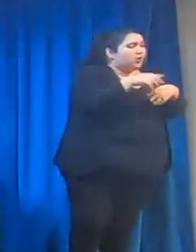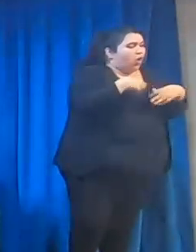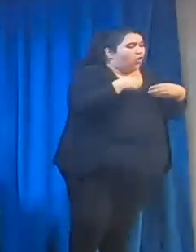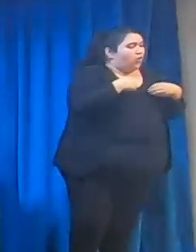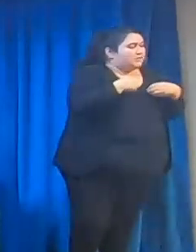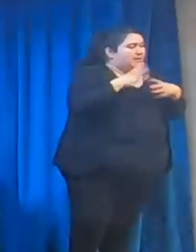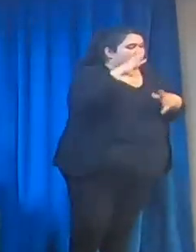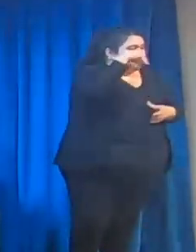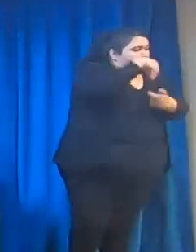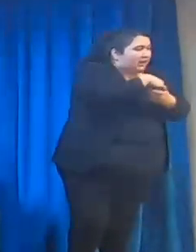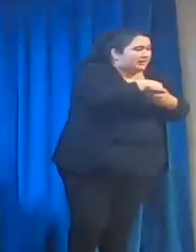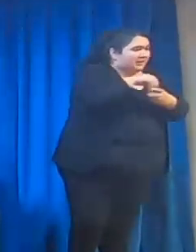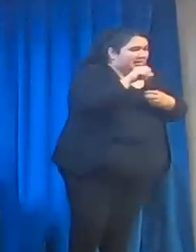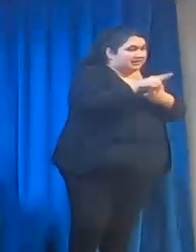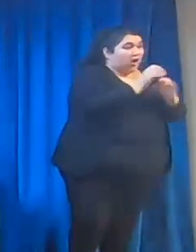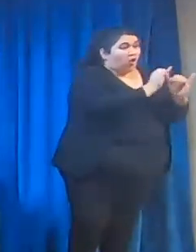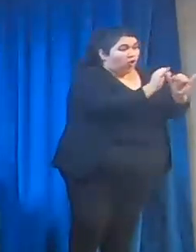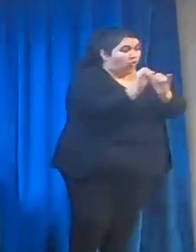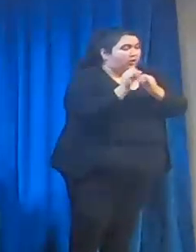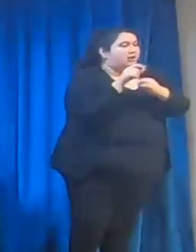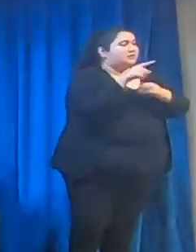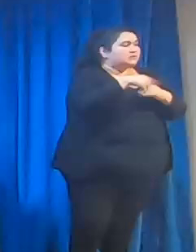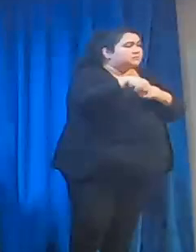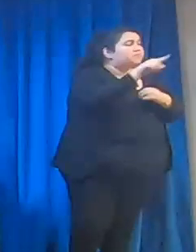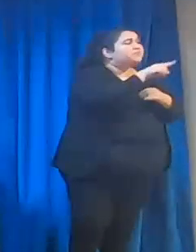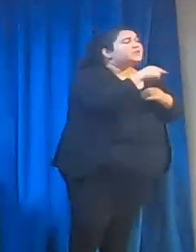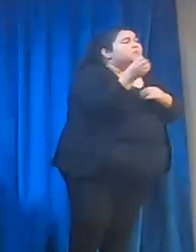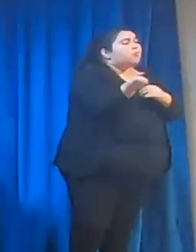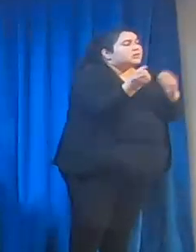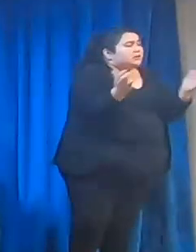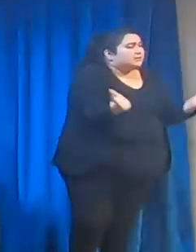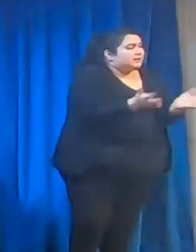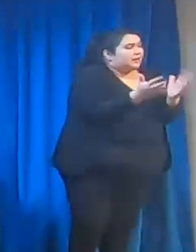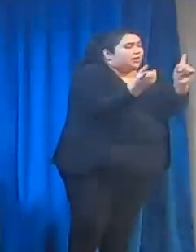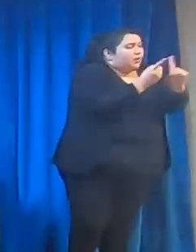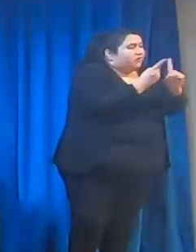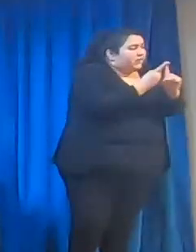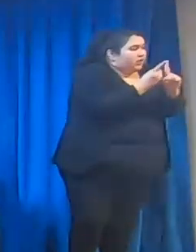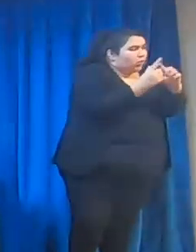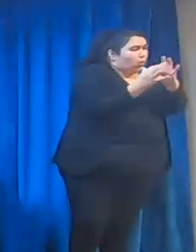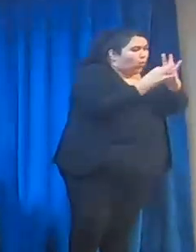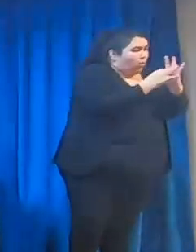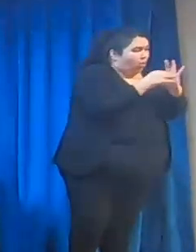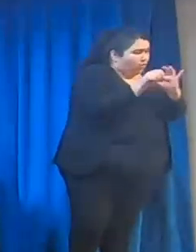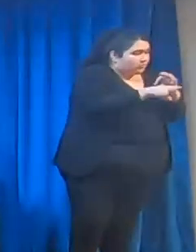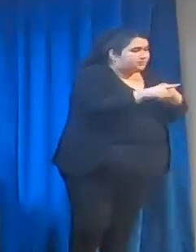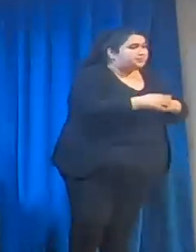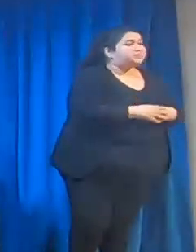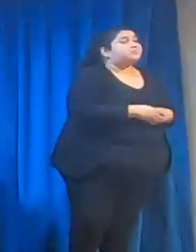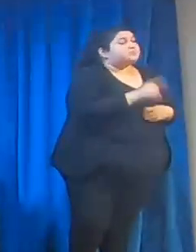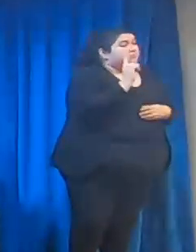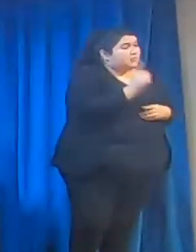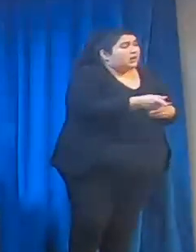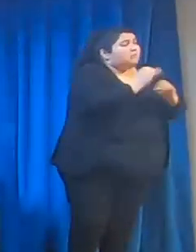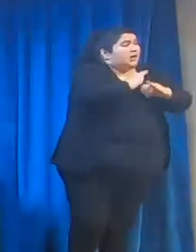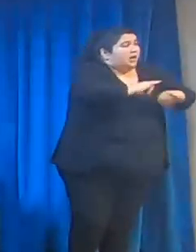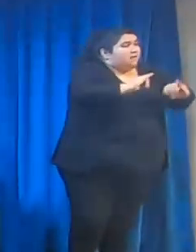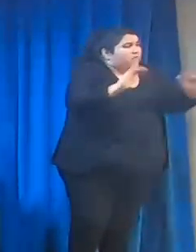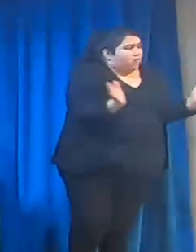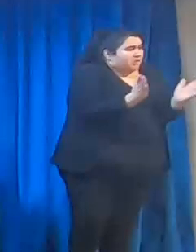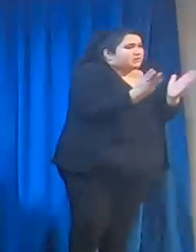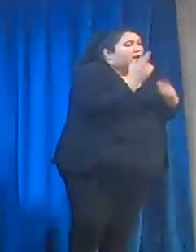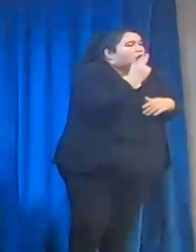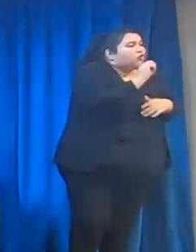de los jóvenes y adolescentes, generar la vinculación de los jóvenes y adolescentes con la escuela y fomentar sobre todo el